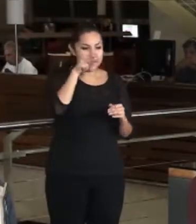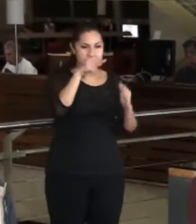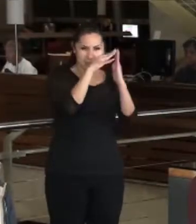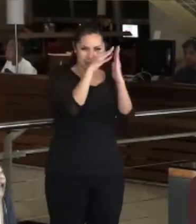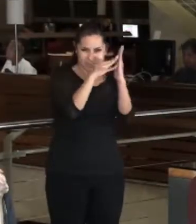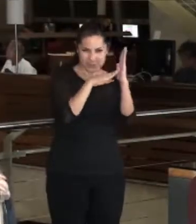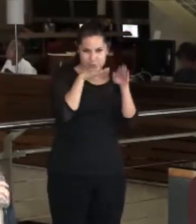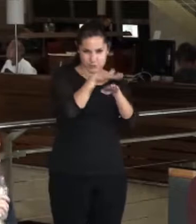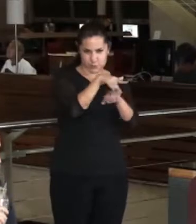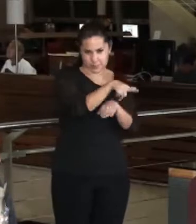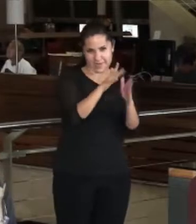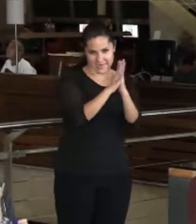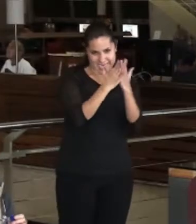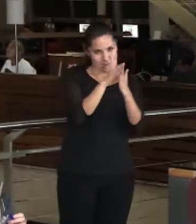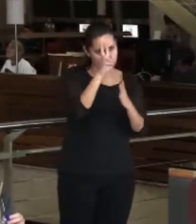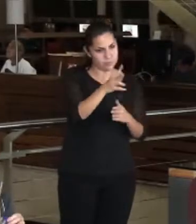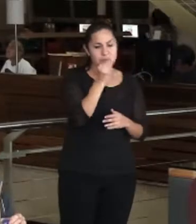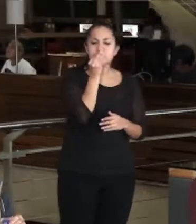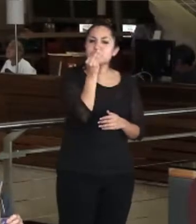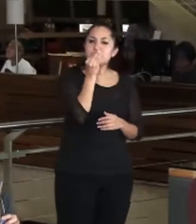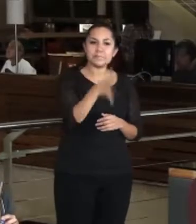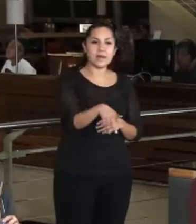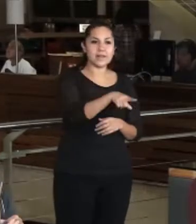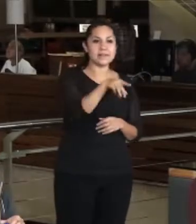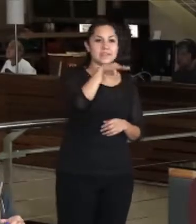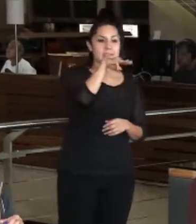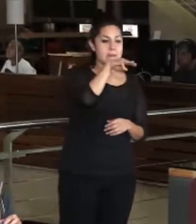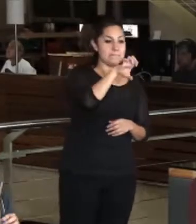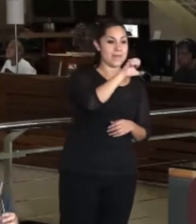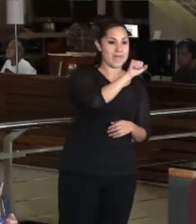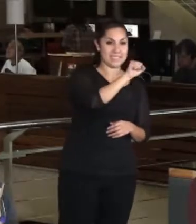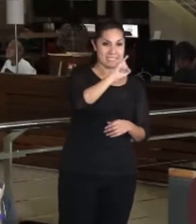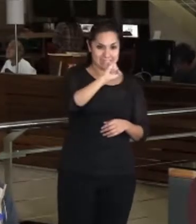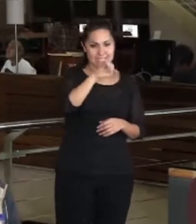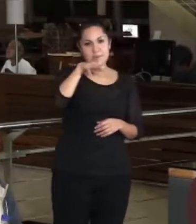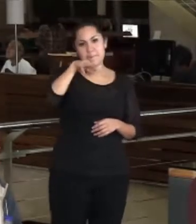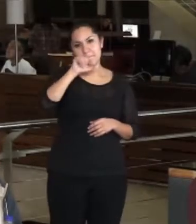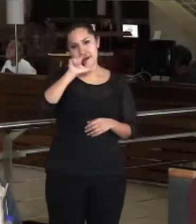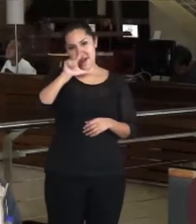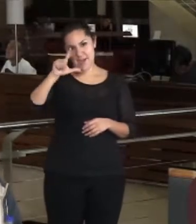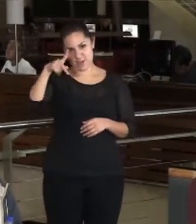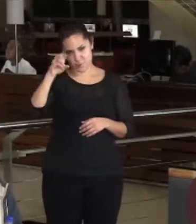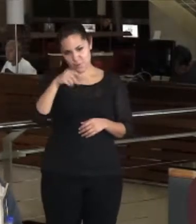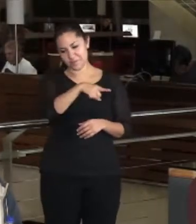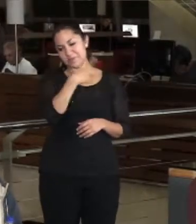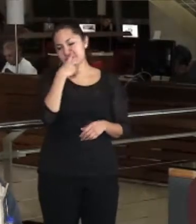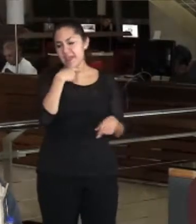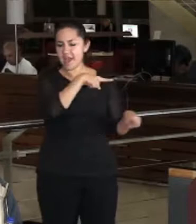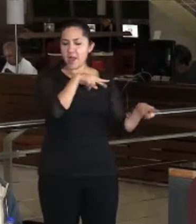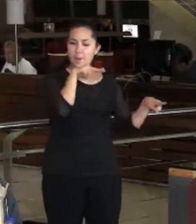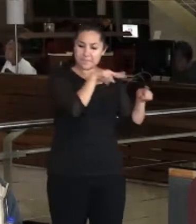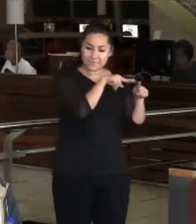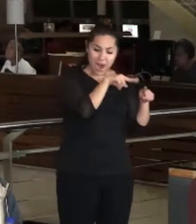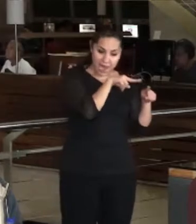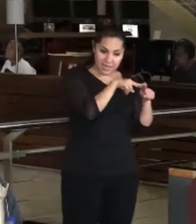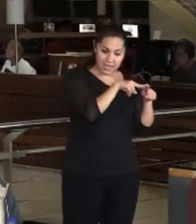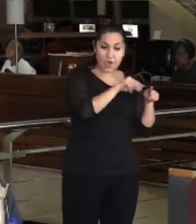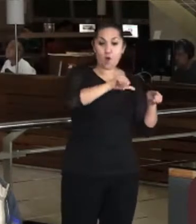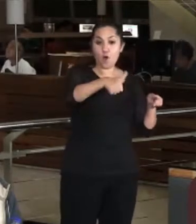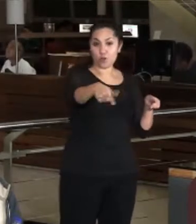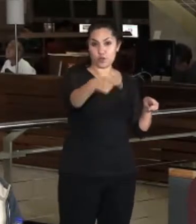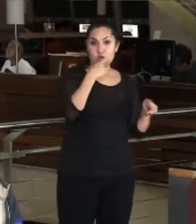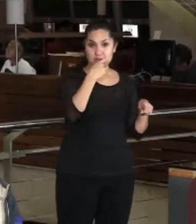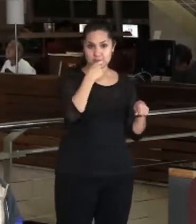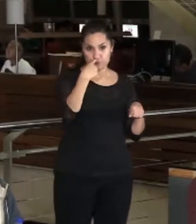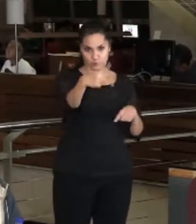es messi mágico el otro día en el parque el marco cogió la pelota del niño y nos pusimos a jugar de